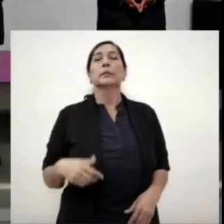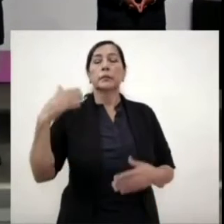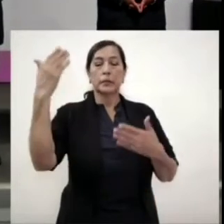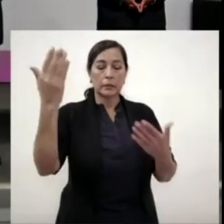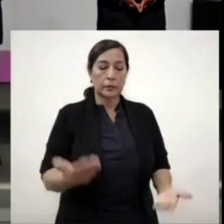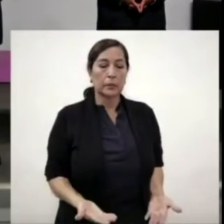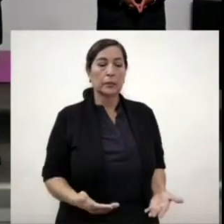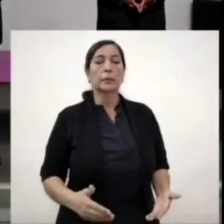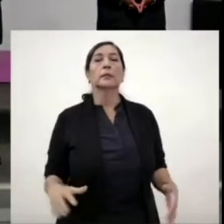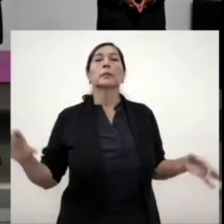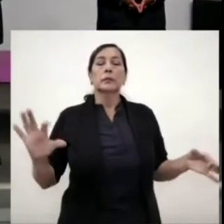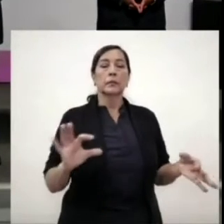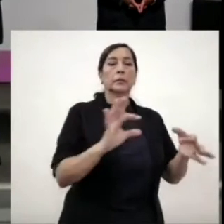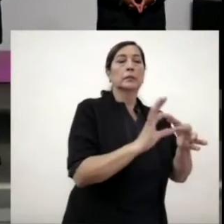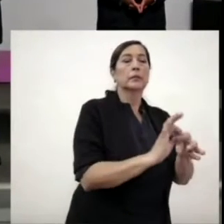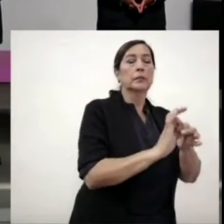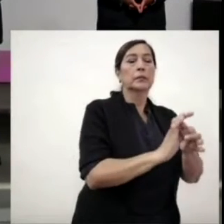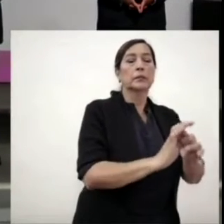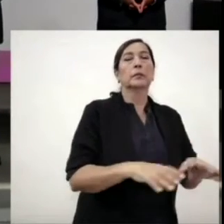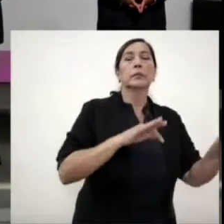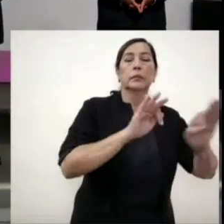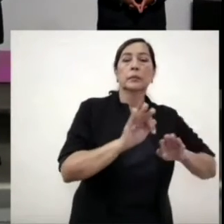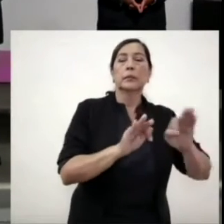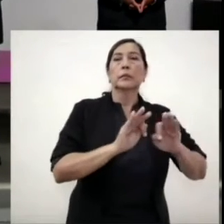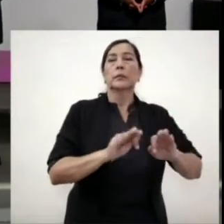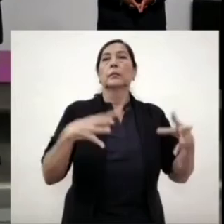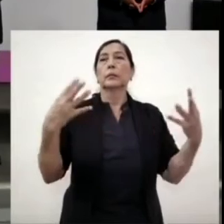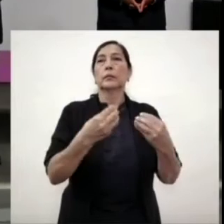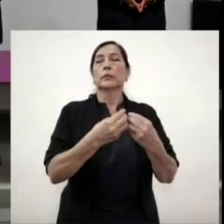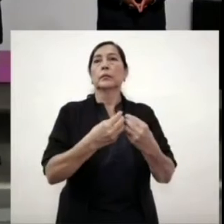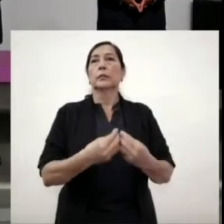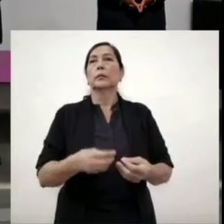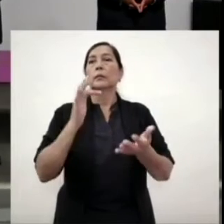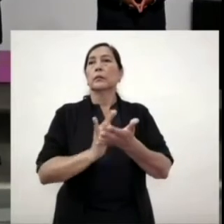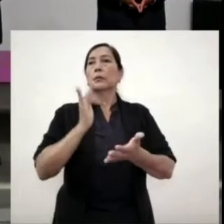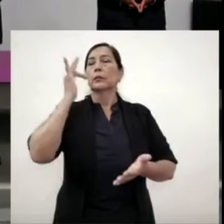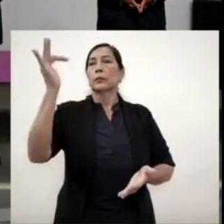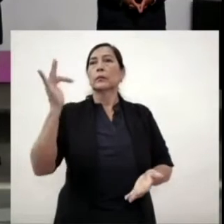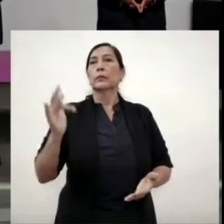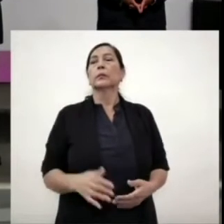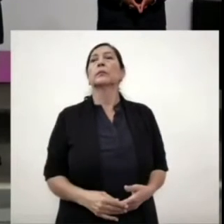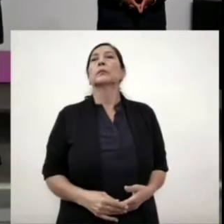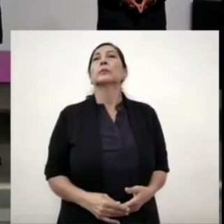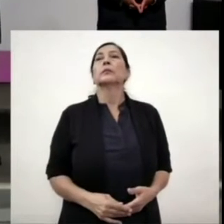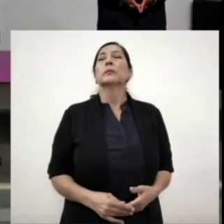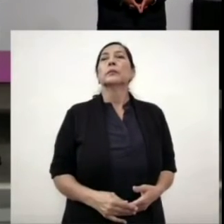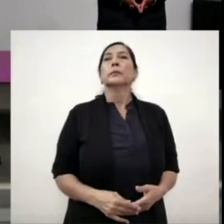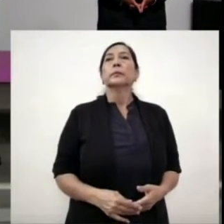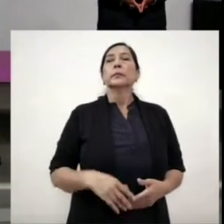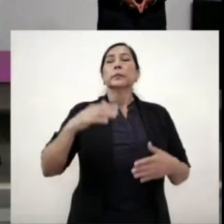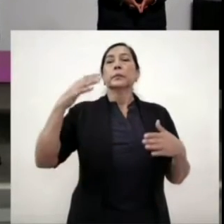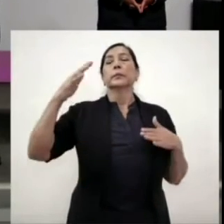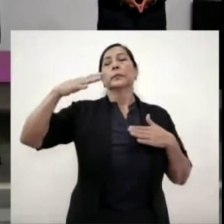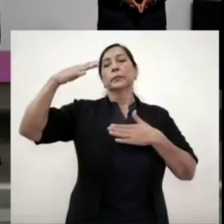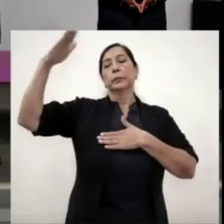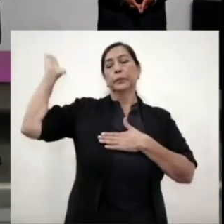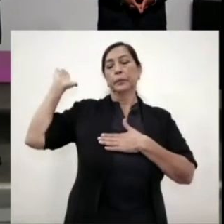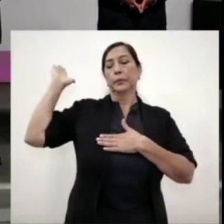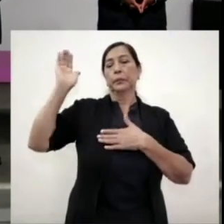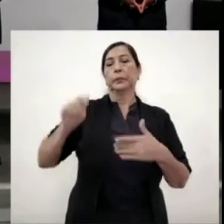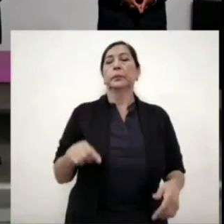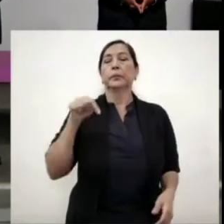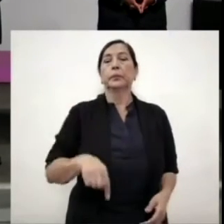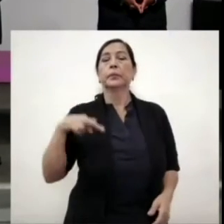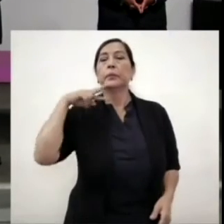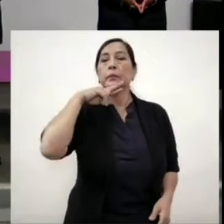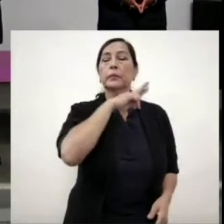con el gobierno del estado, lo cual agradezco. Nosotros tenemos un compromiso común, que es Zamora, que